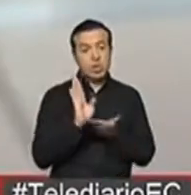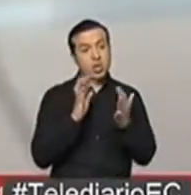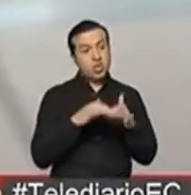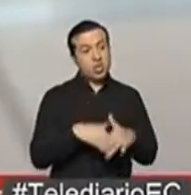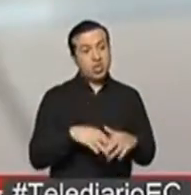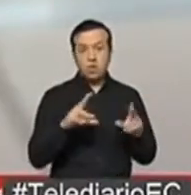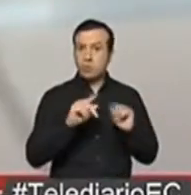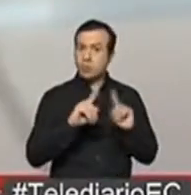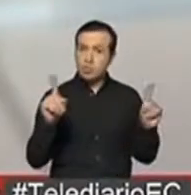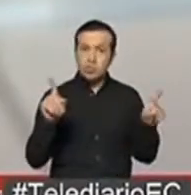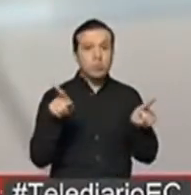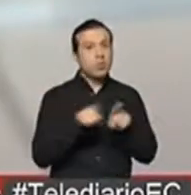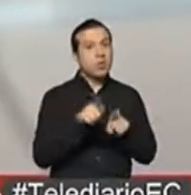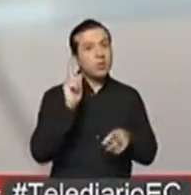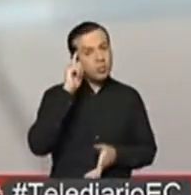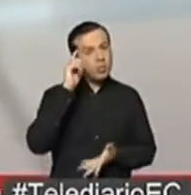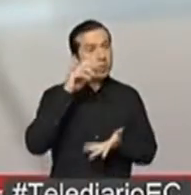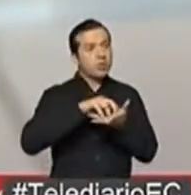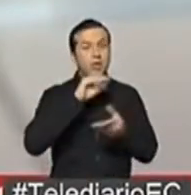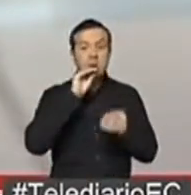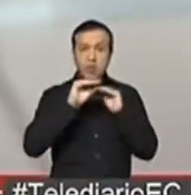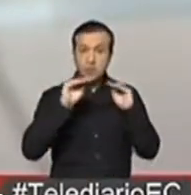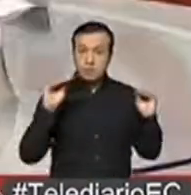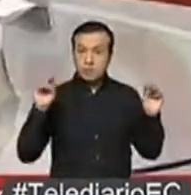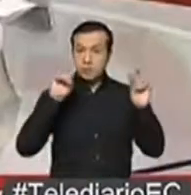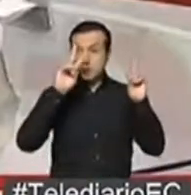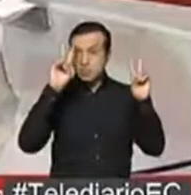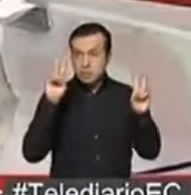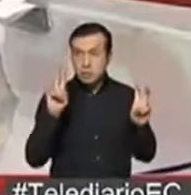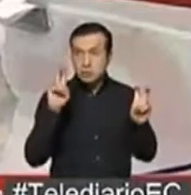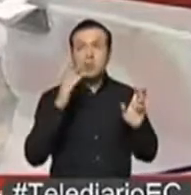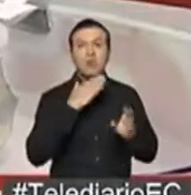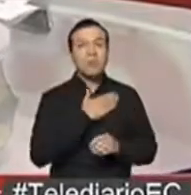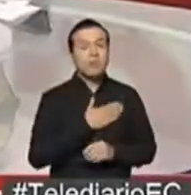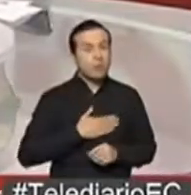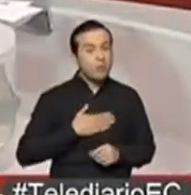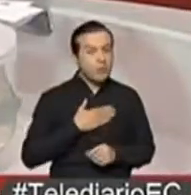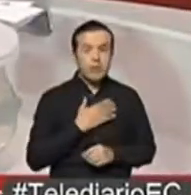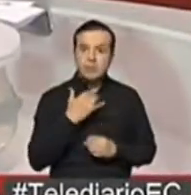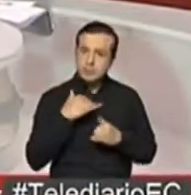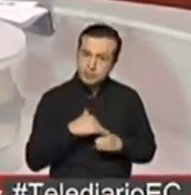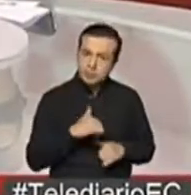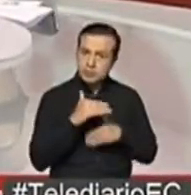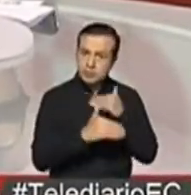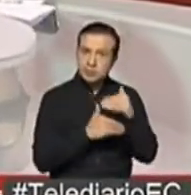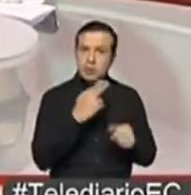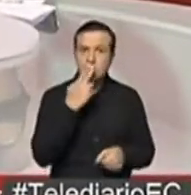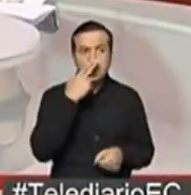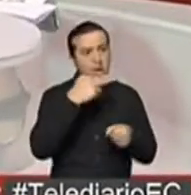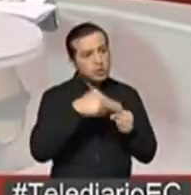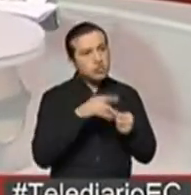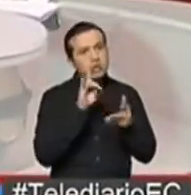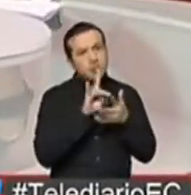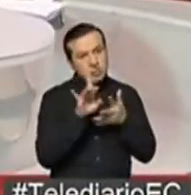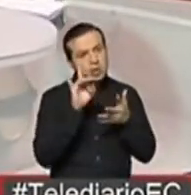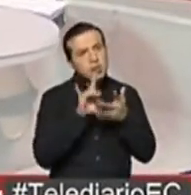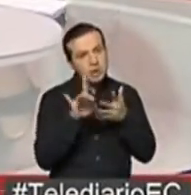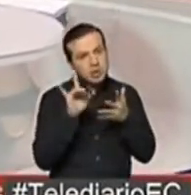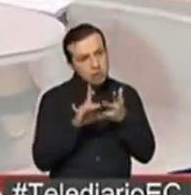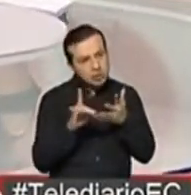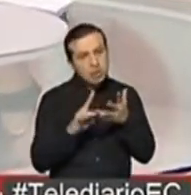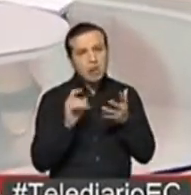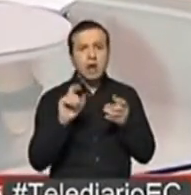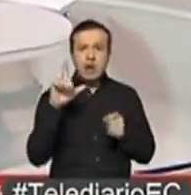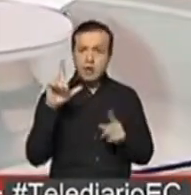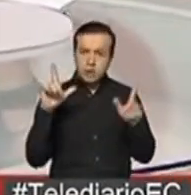es igual le decimos al gobierno este rato con el de nadal es formador siga adelante con la eliminación de los subsidios que